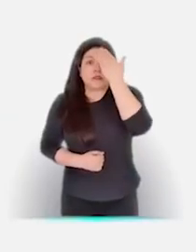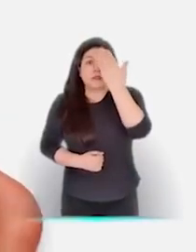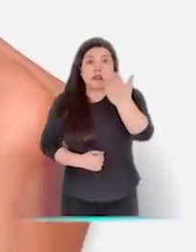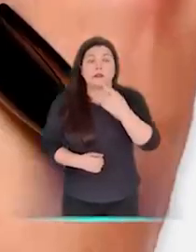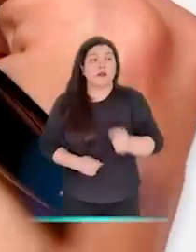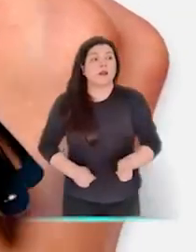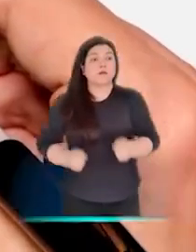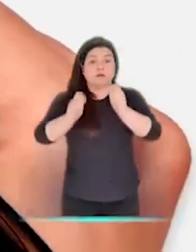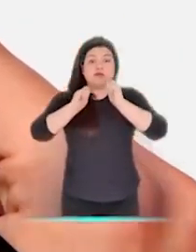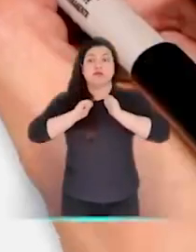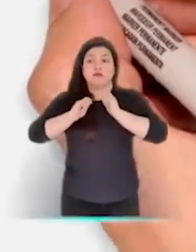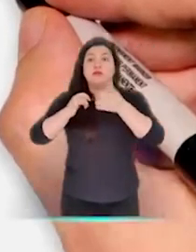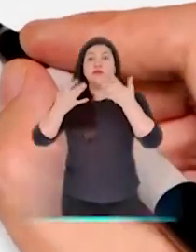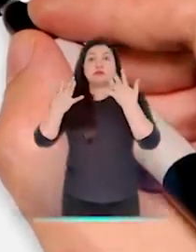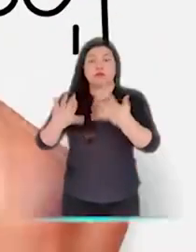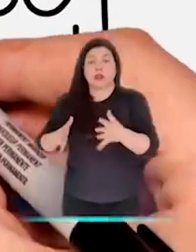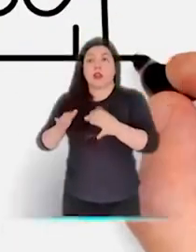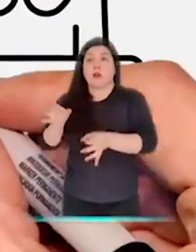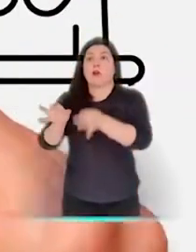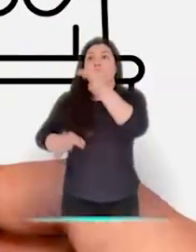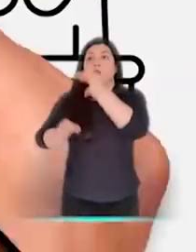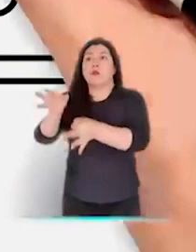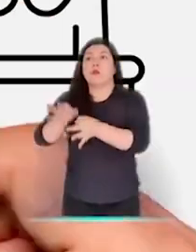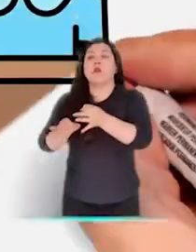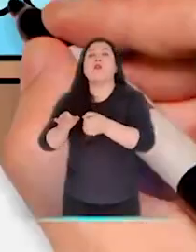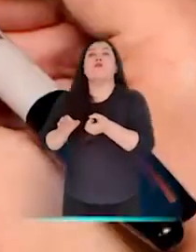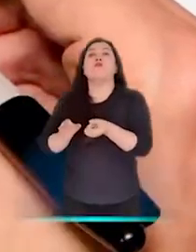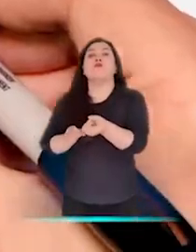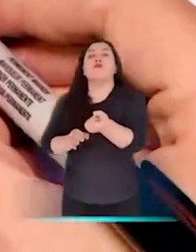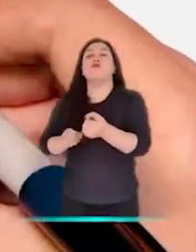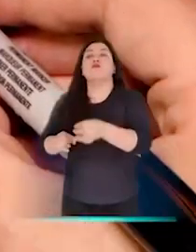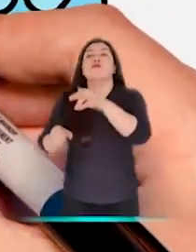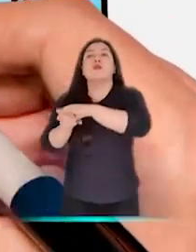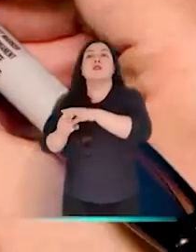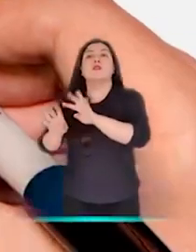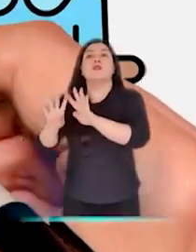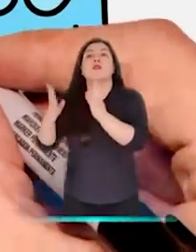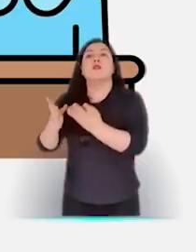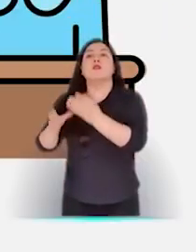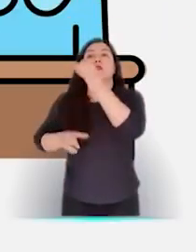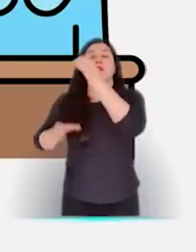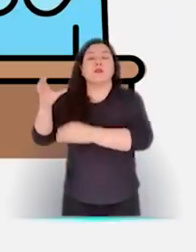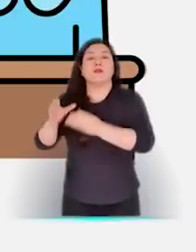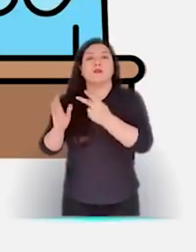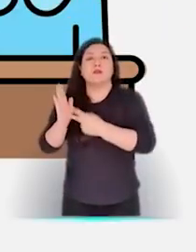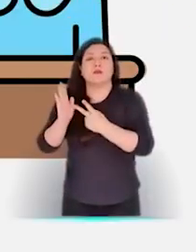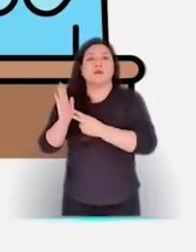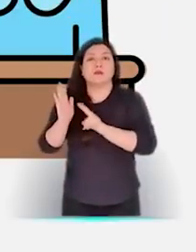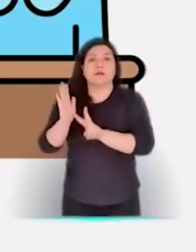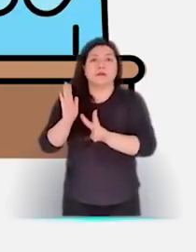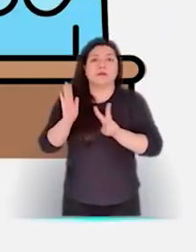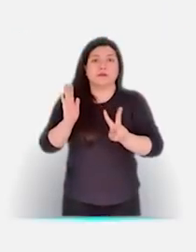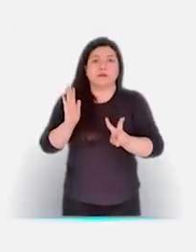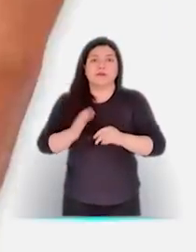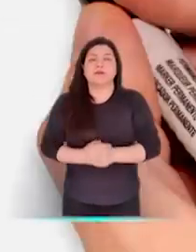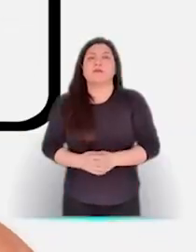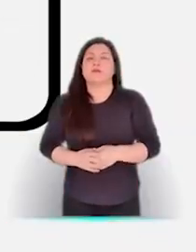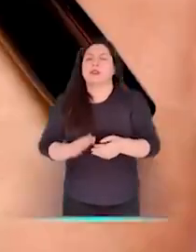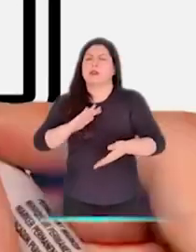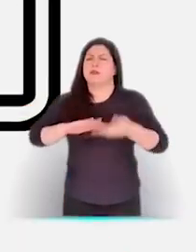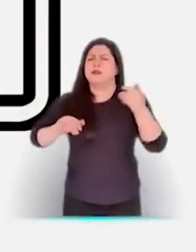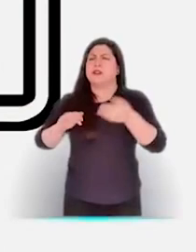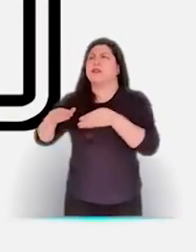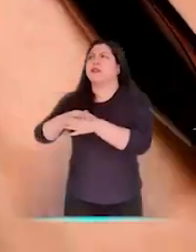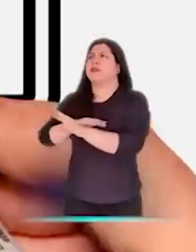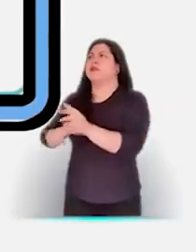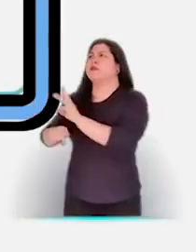Quería reportar con éxito que la nueva plataforma de biometría facial que tiene la Registraduría Nacional del Estado Civil funcionó de manera